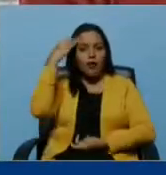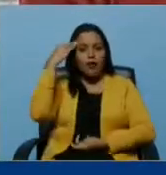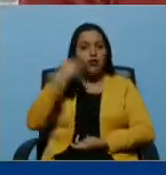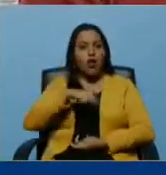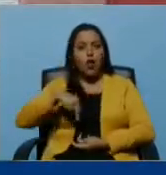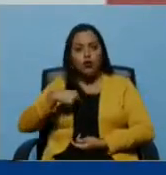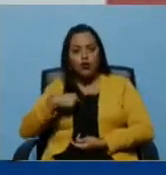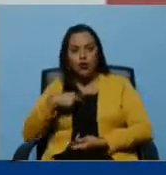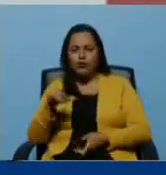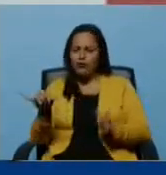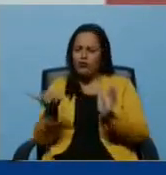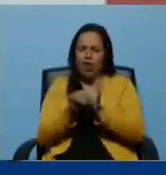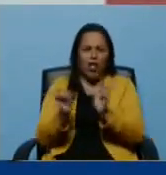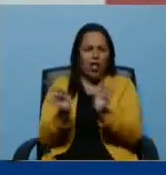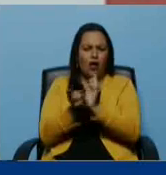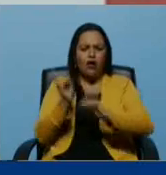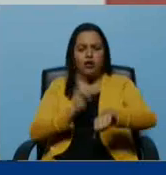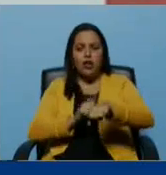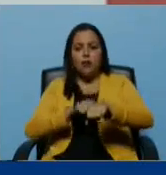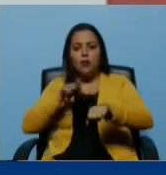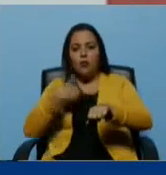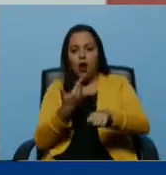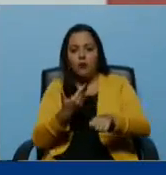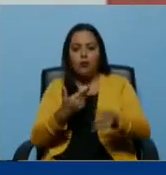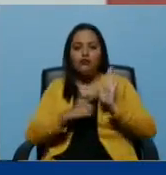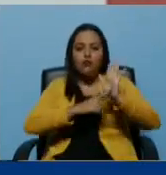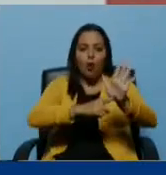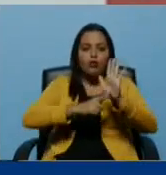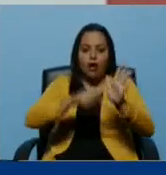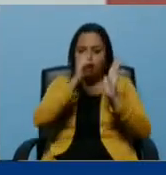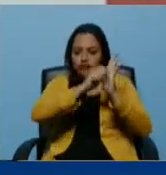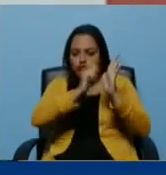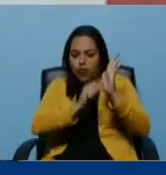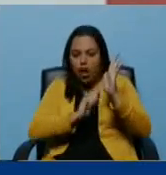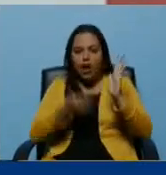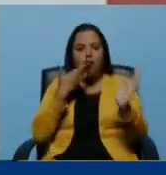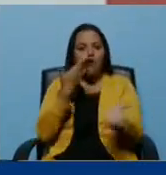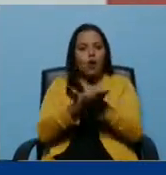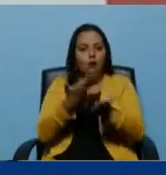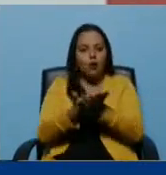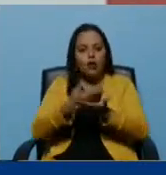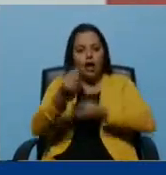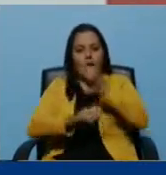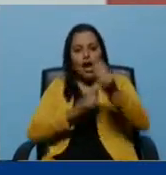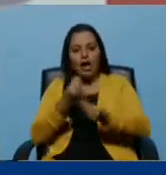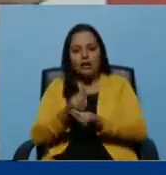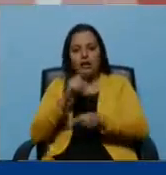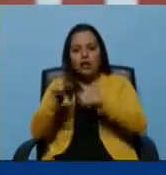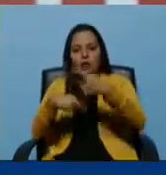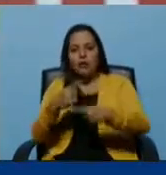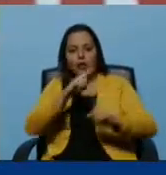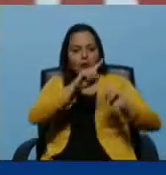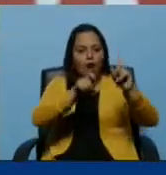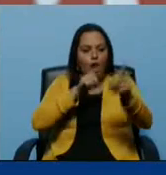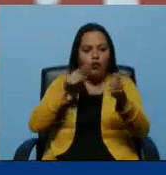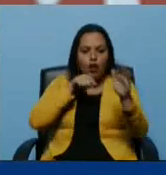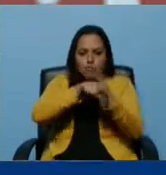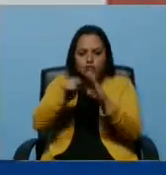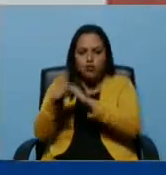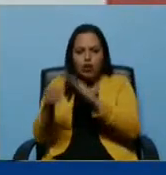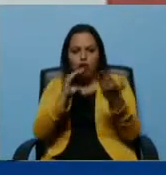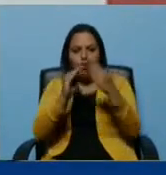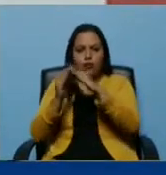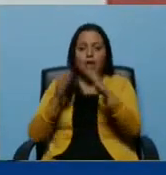nosotros muy pronto podamos ir ventilando los documentos, las propuestas que vamos a sacar a la consulta a todos los sectores. Pido el